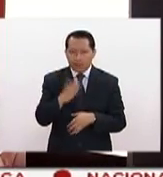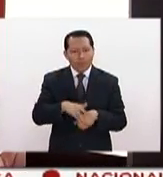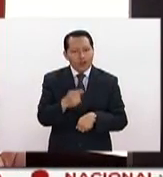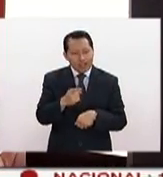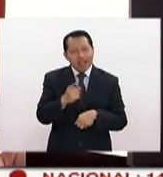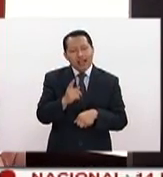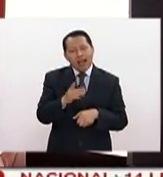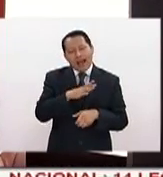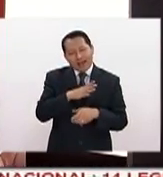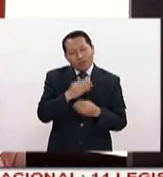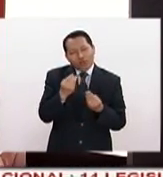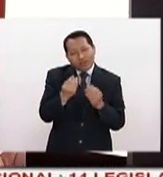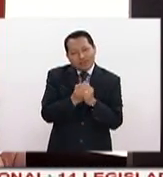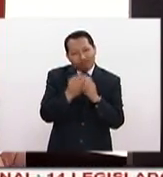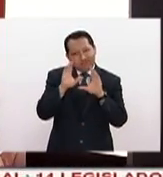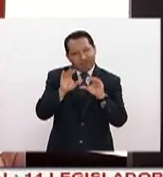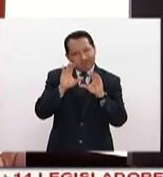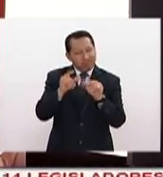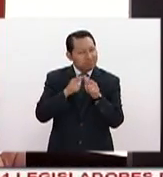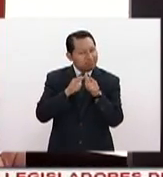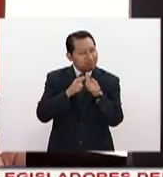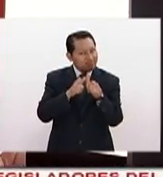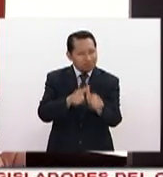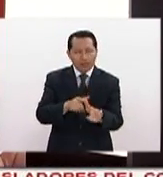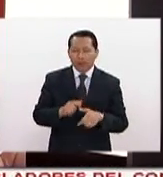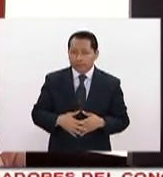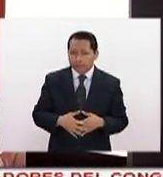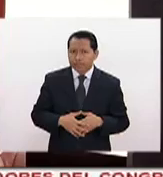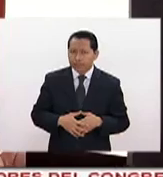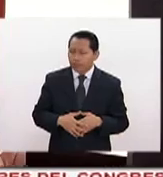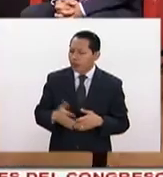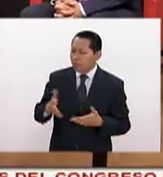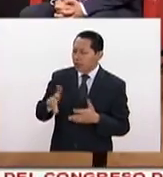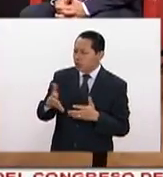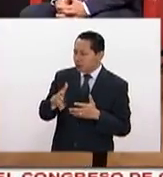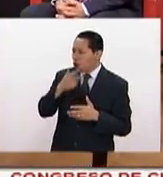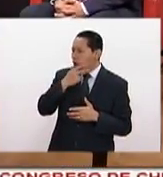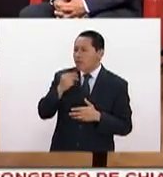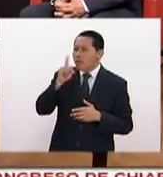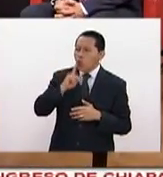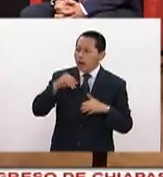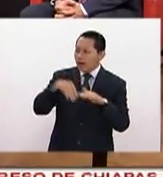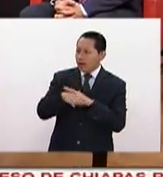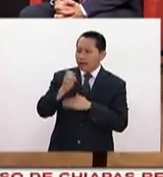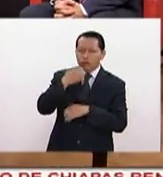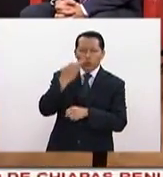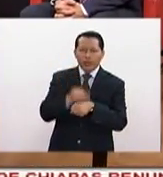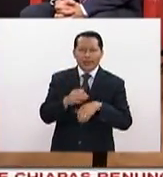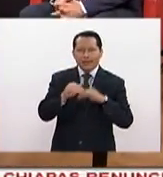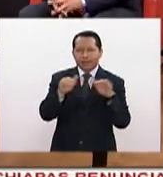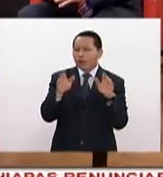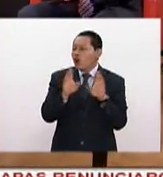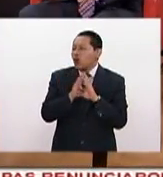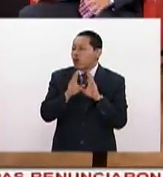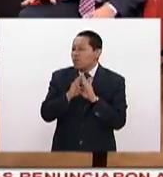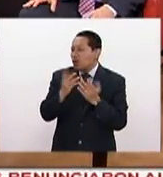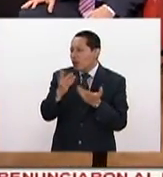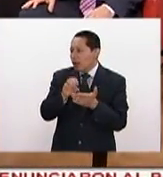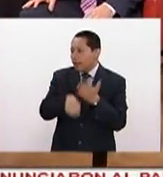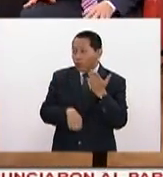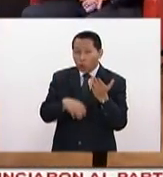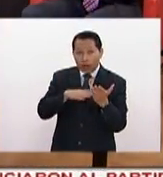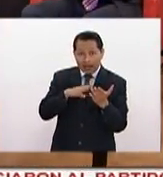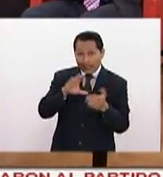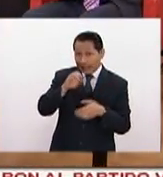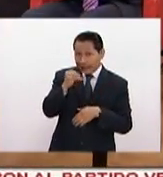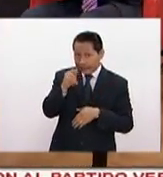están capacitados de manera permanente. ¿Y cuál es más o menos la paridad hombre-mujer que ingresan al CECIT? Por ejemplo, hablando del